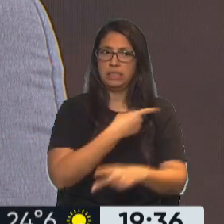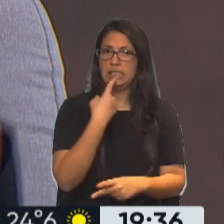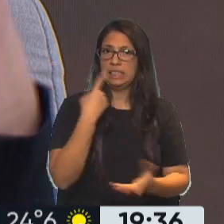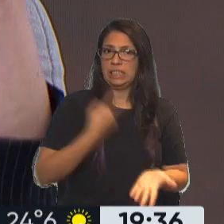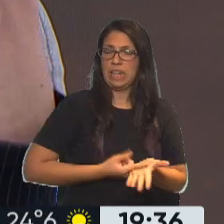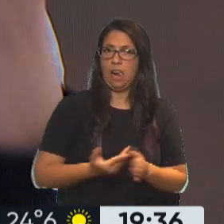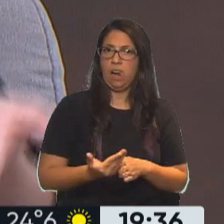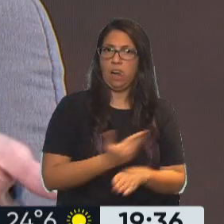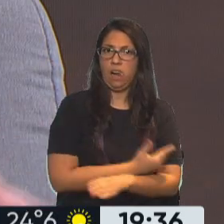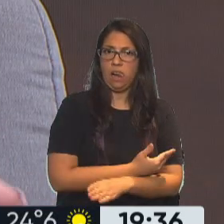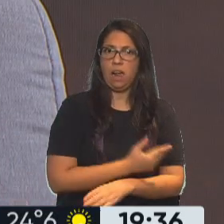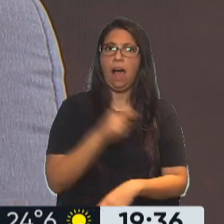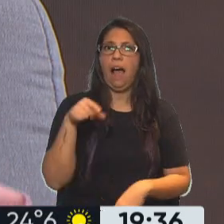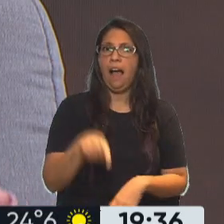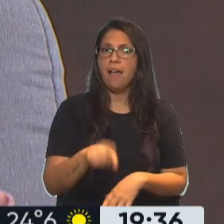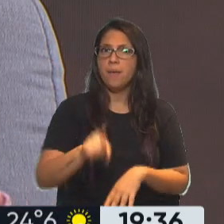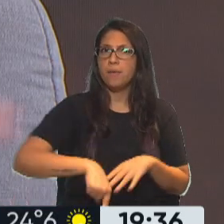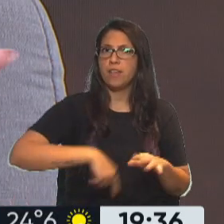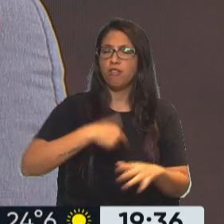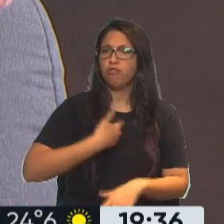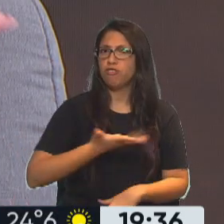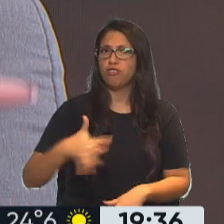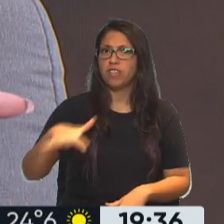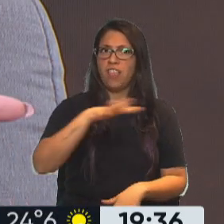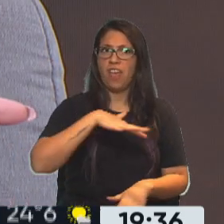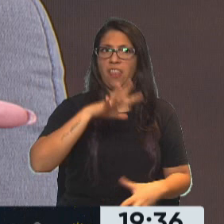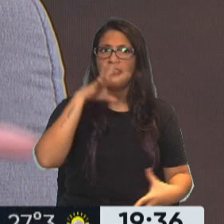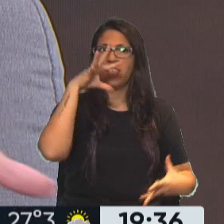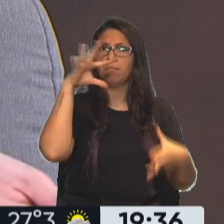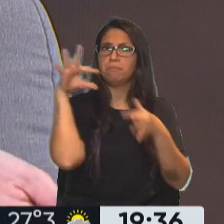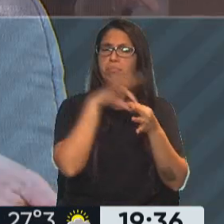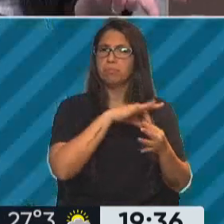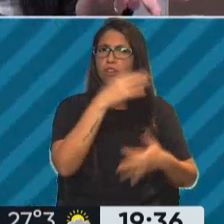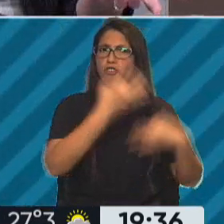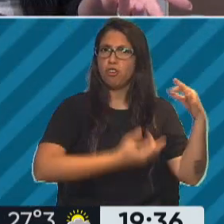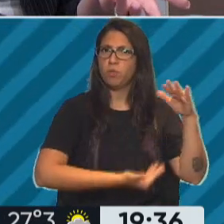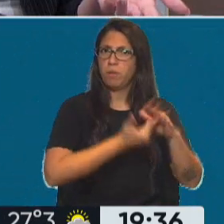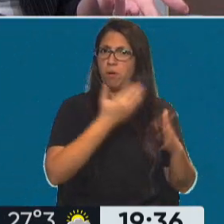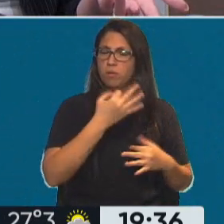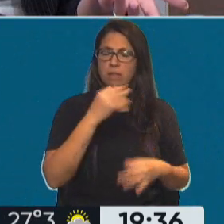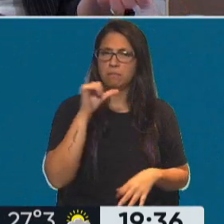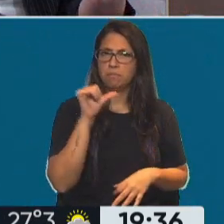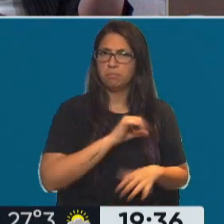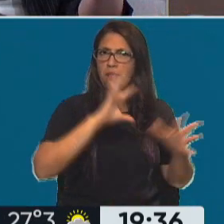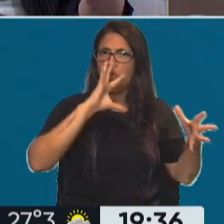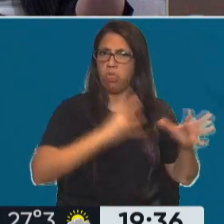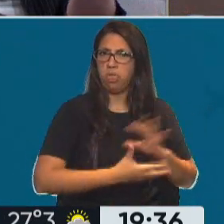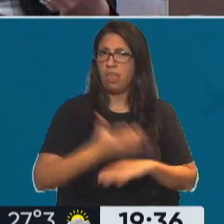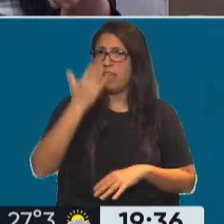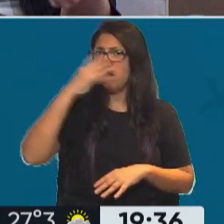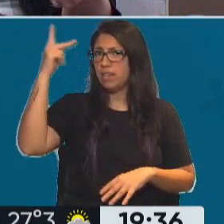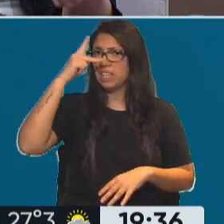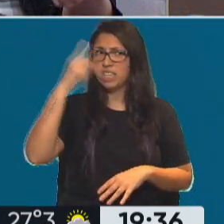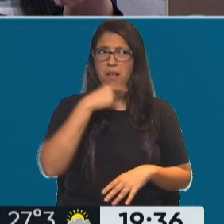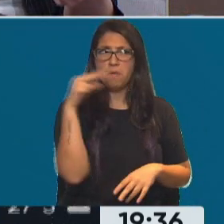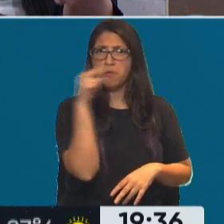ahí empezó la debacle social de la Corte Suprema de Justicia. Y después la decisión de Néstor Kirchner, sin dejarse de amedrentar